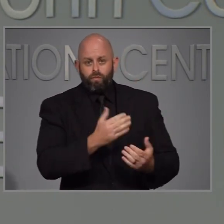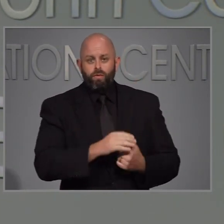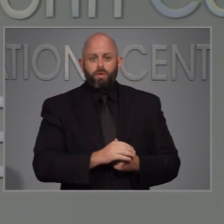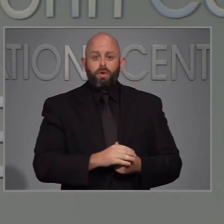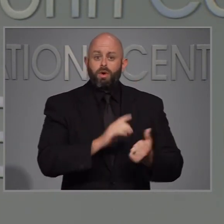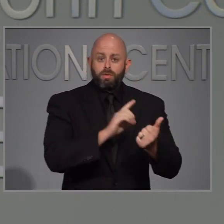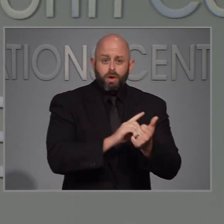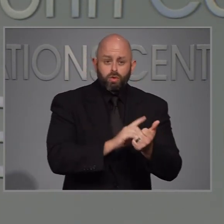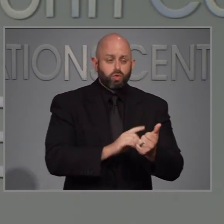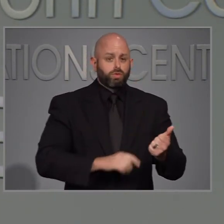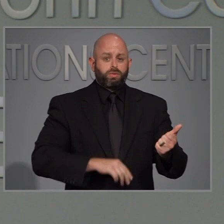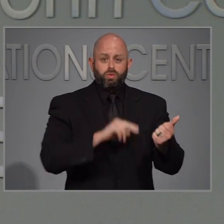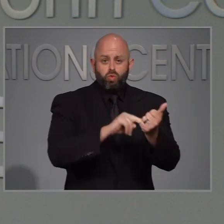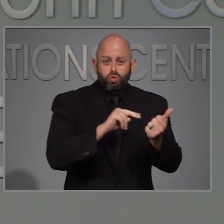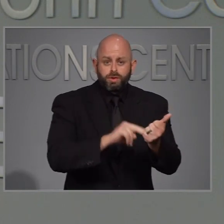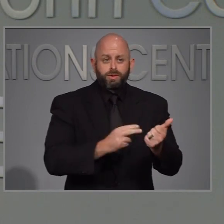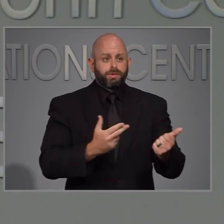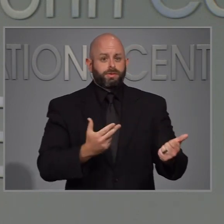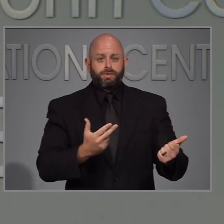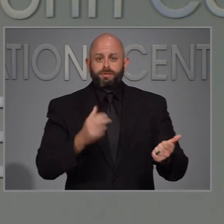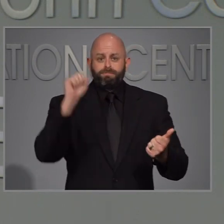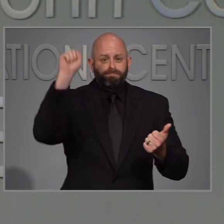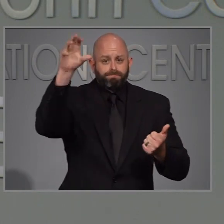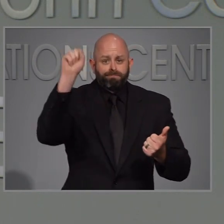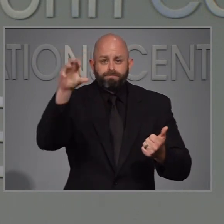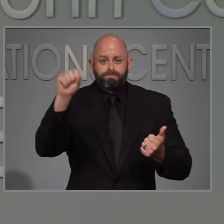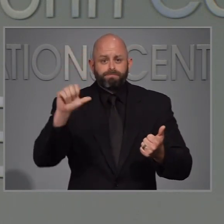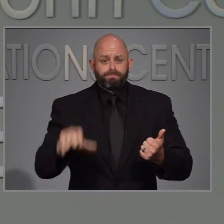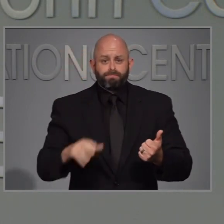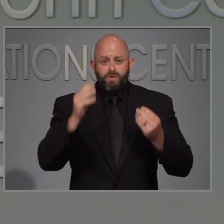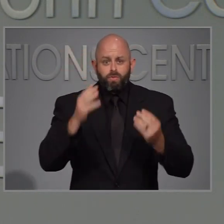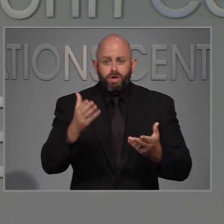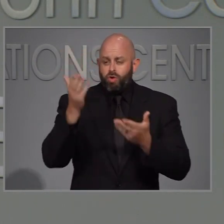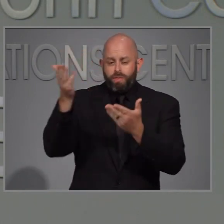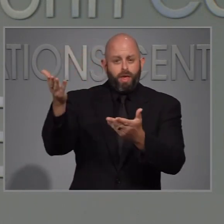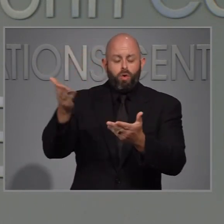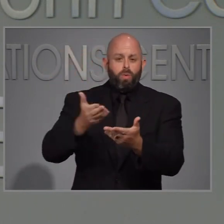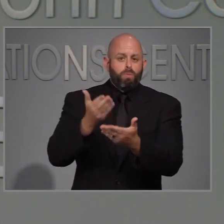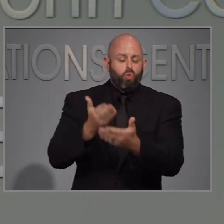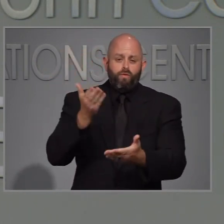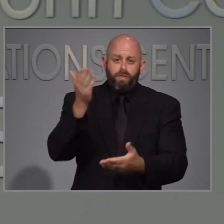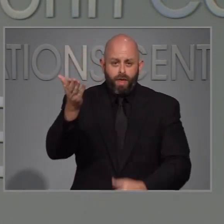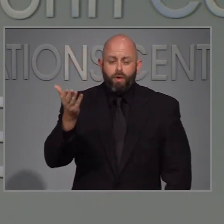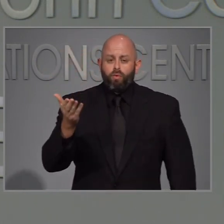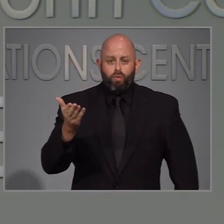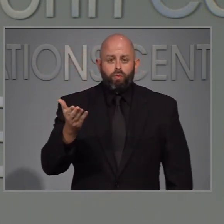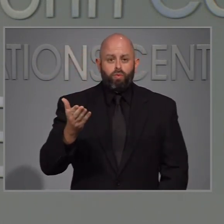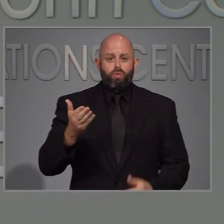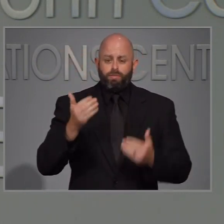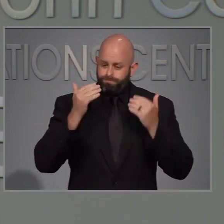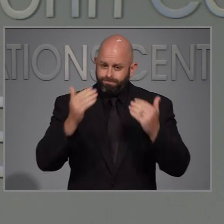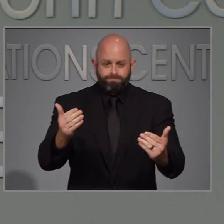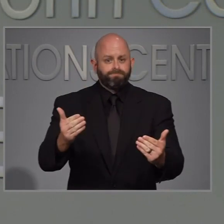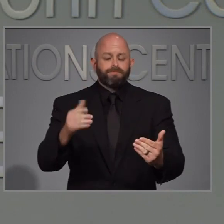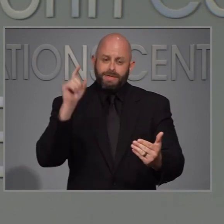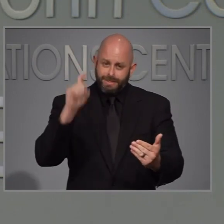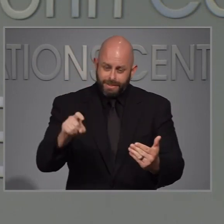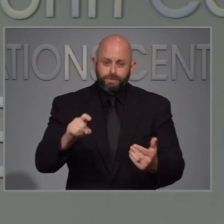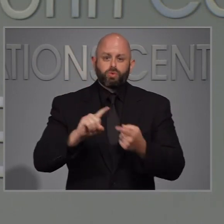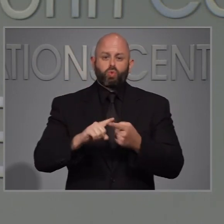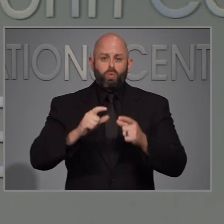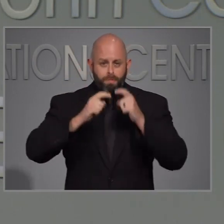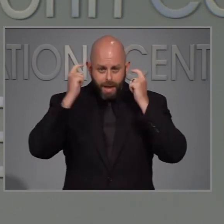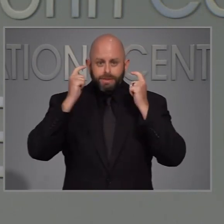es muchísima y los doctores y todos nos están diciendo que necesitamos hacer esto para reducir la